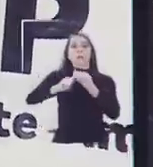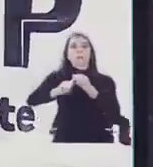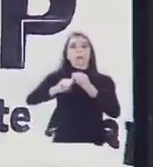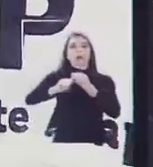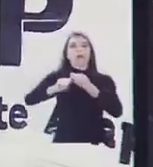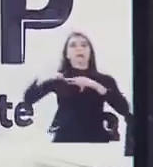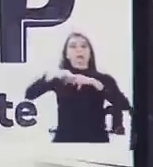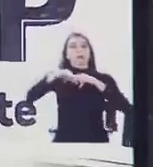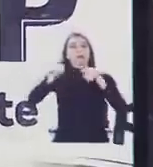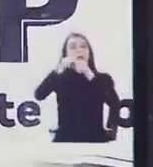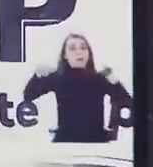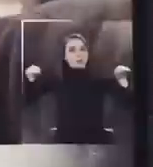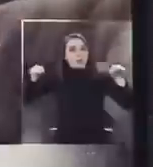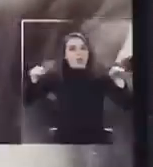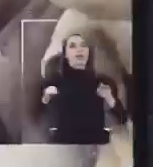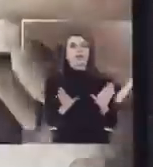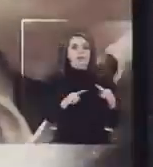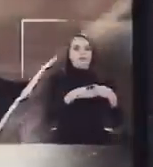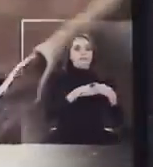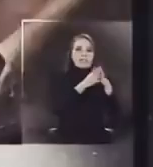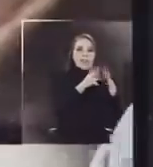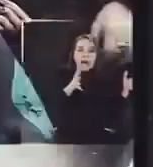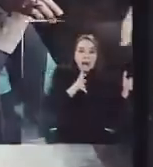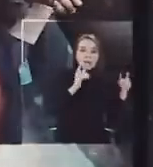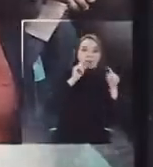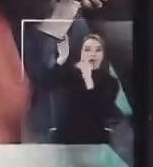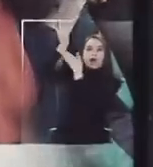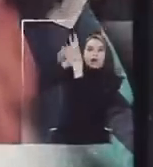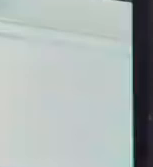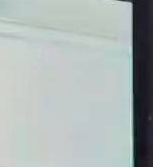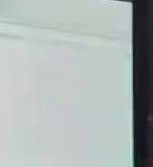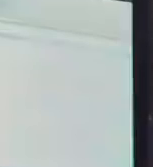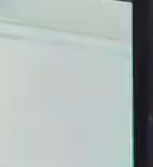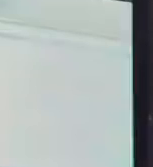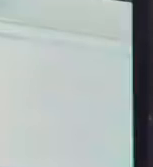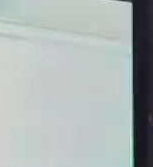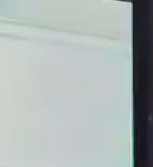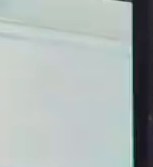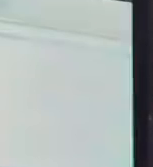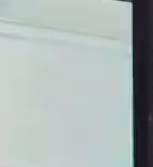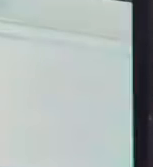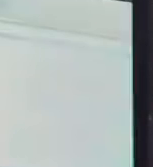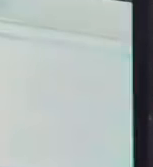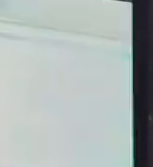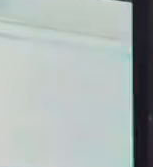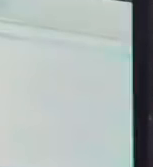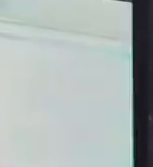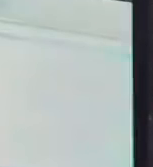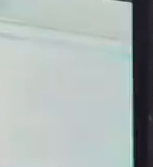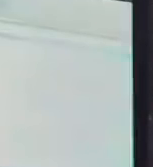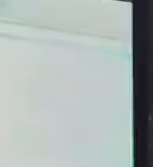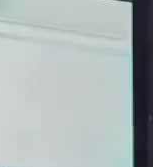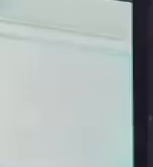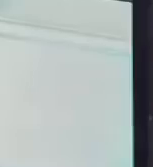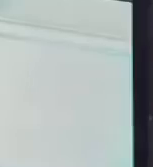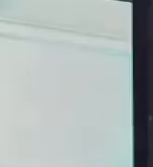Revolución Democrática y del Movimiento Autonomista se acercaron y me propusieron ir más allá. Me propusieron, la verdad, acompañarlos en un camino para un Chile